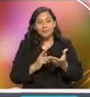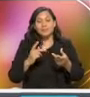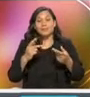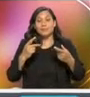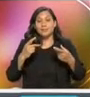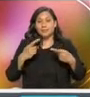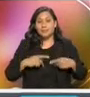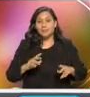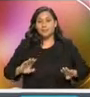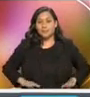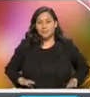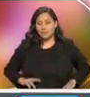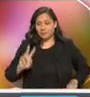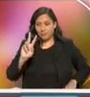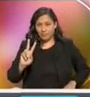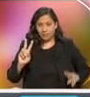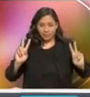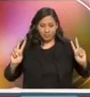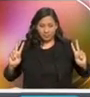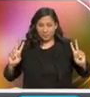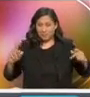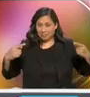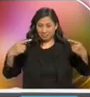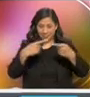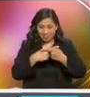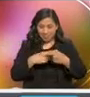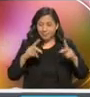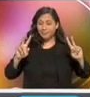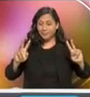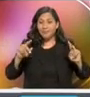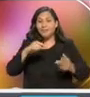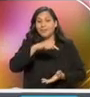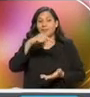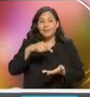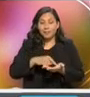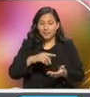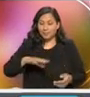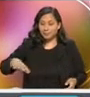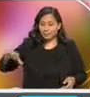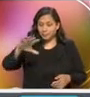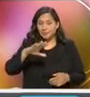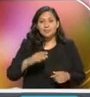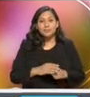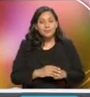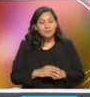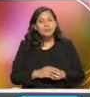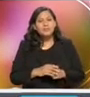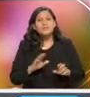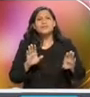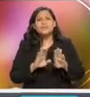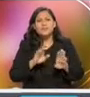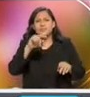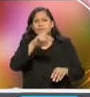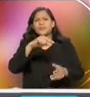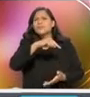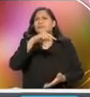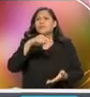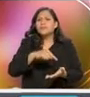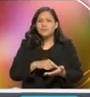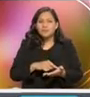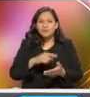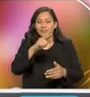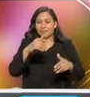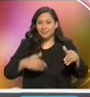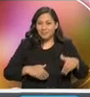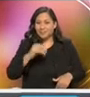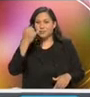parejas muy disparejas que se encuentran en un espacio que nunca sabes cómo fue que llegaron ahí. Es teatro del